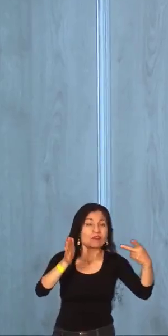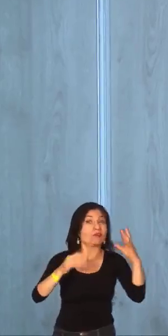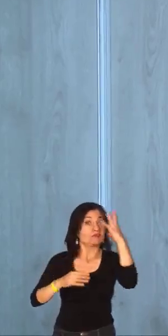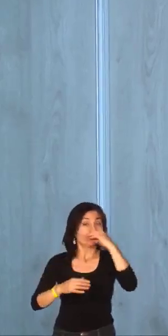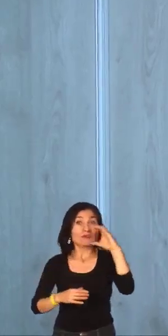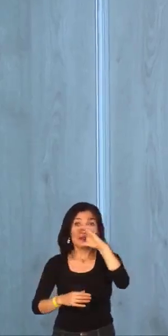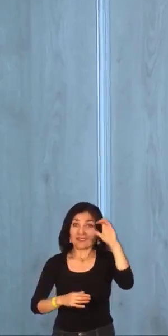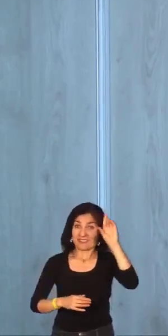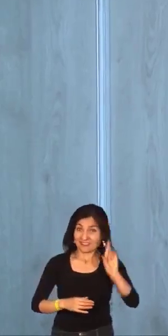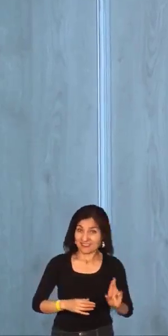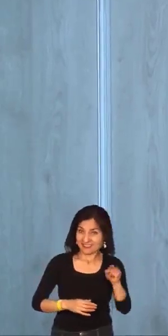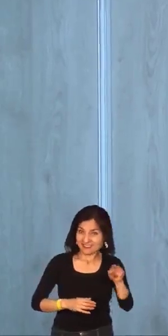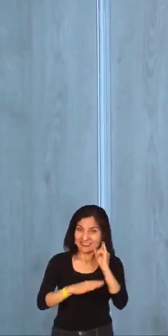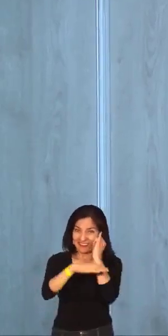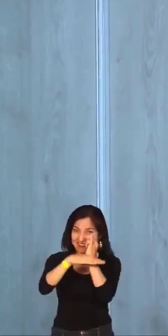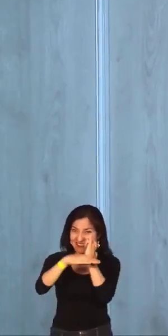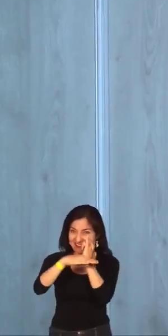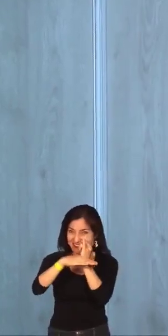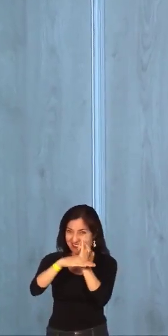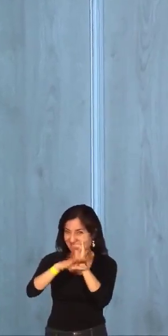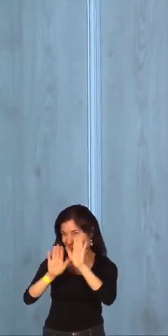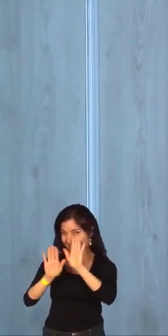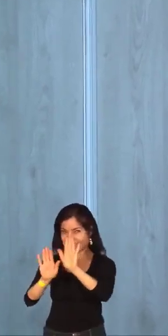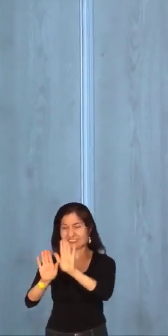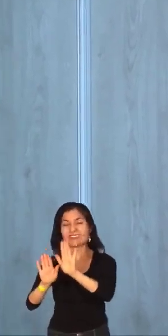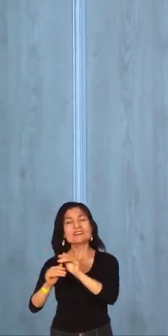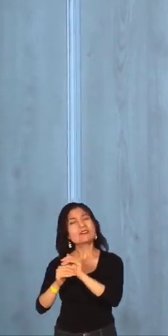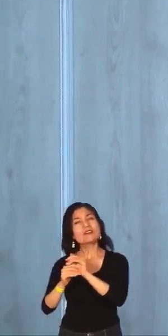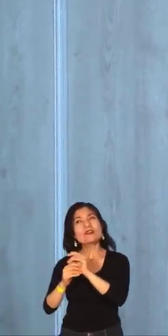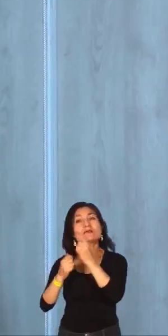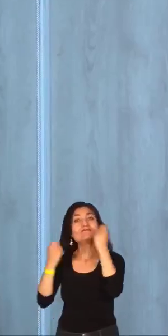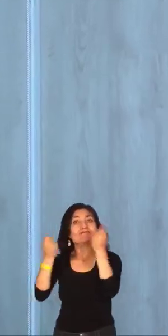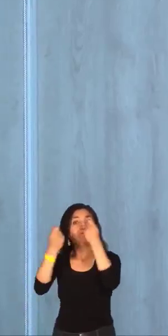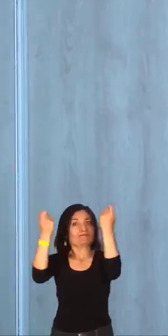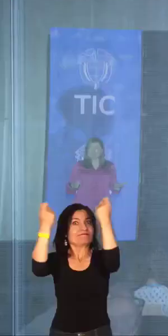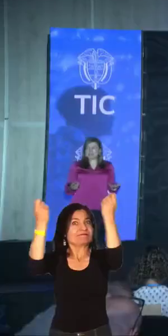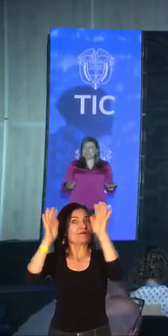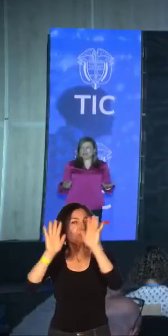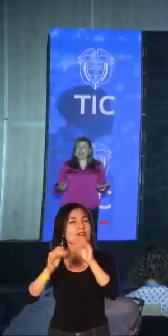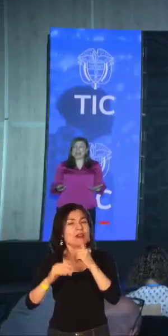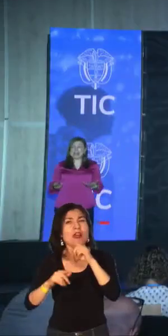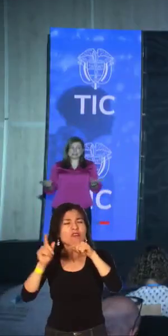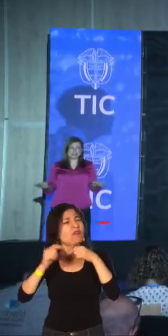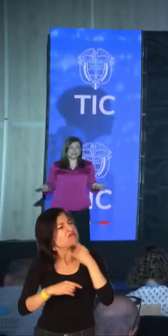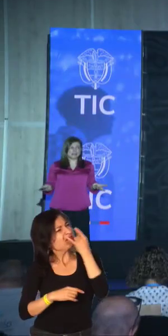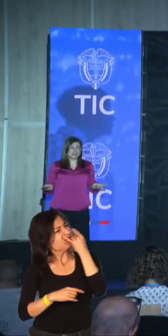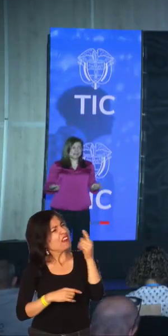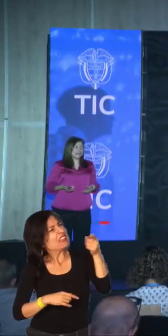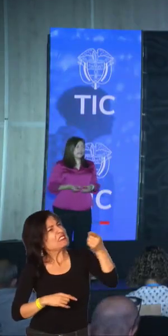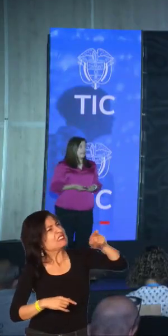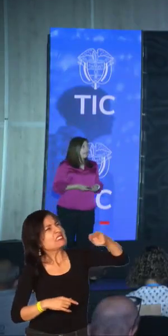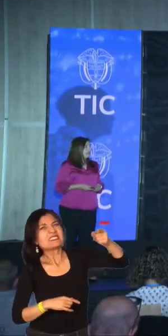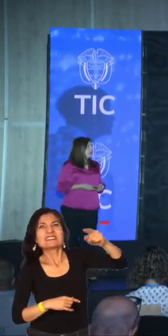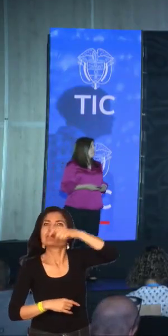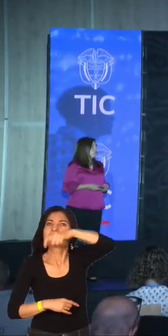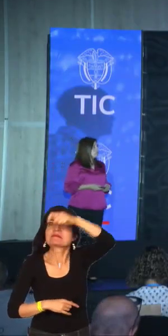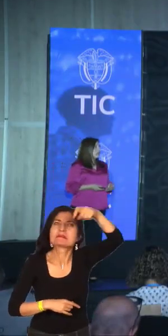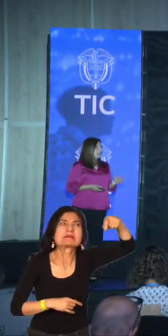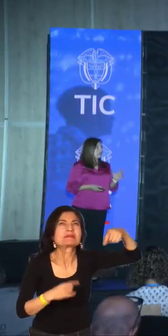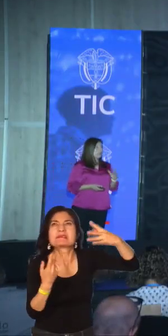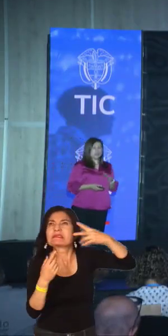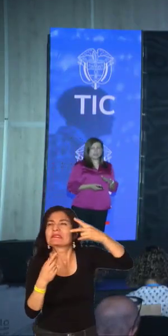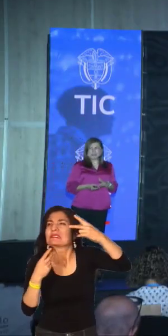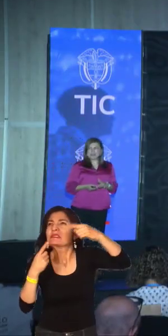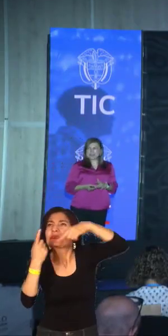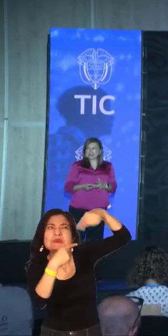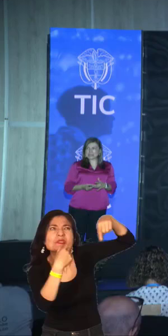Turismo está promoviendo, pero la gente dice, suena muy interesante, pero ¿qué es? Y una